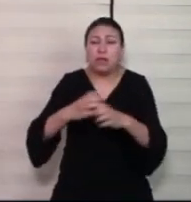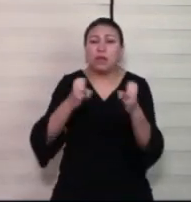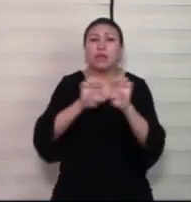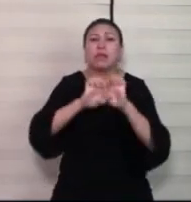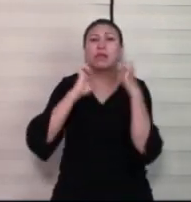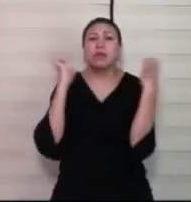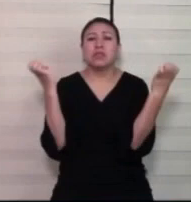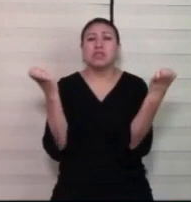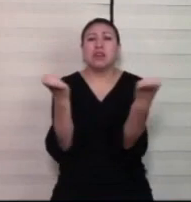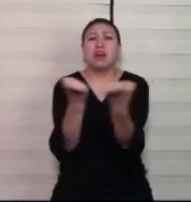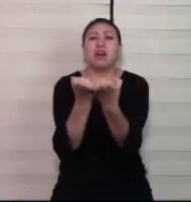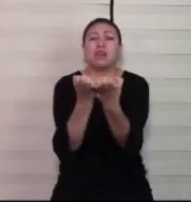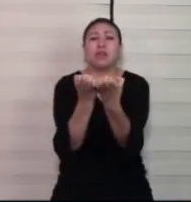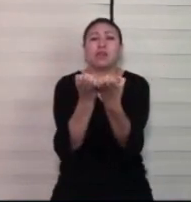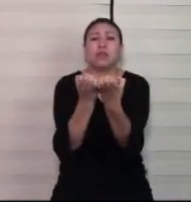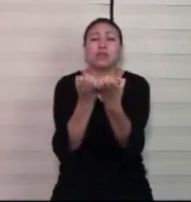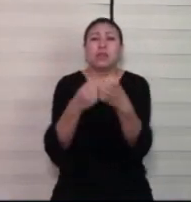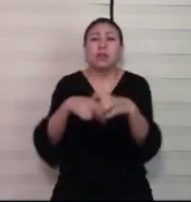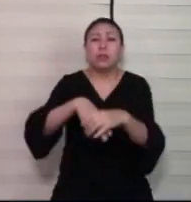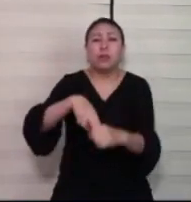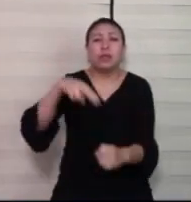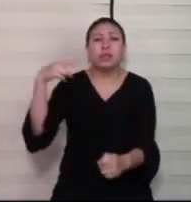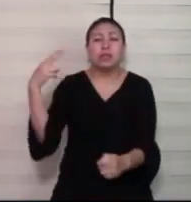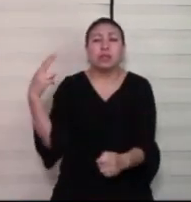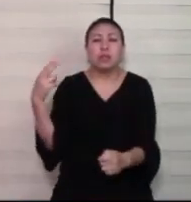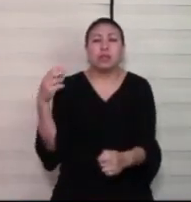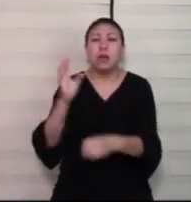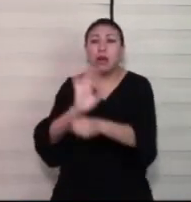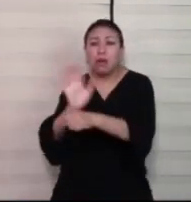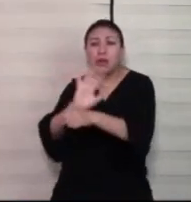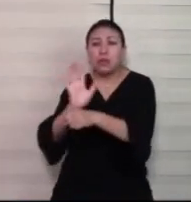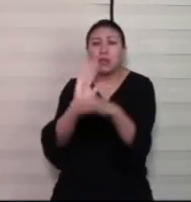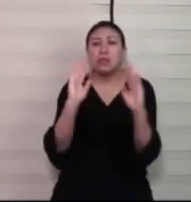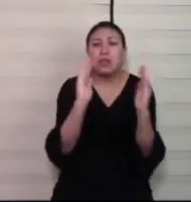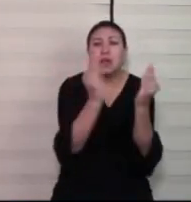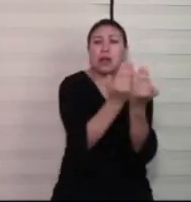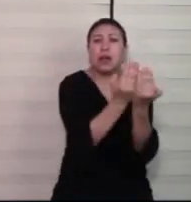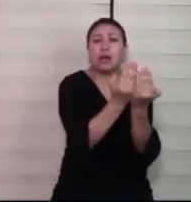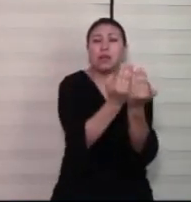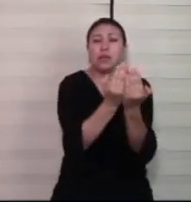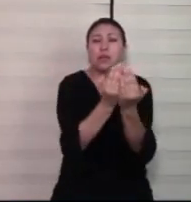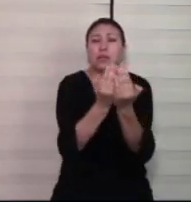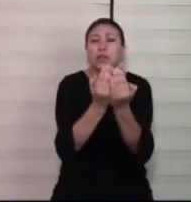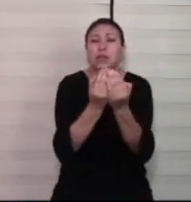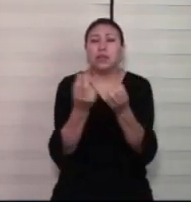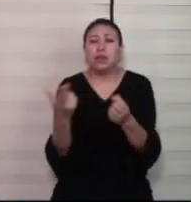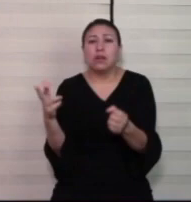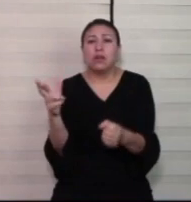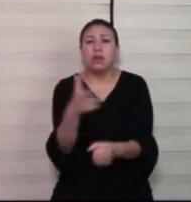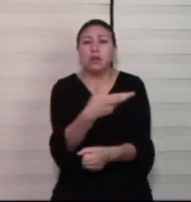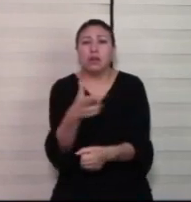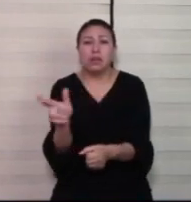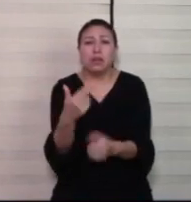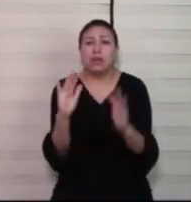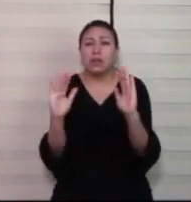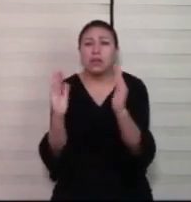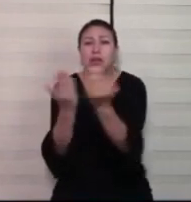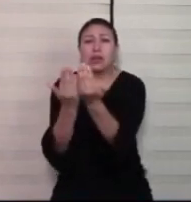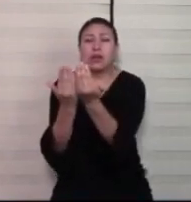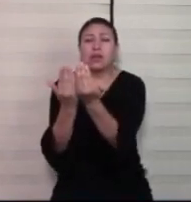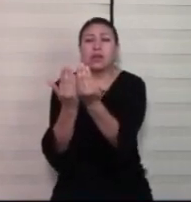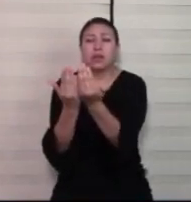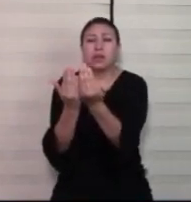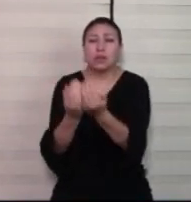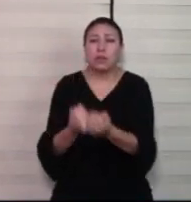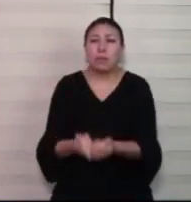vacíos. Nunca nos habían cerrado los cines. Nunca nos habían cerrado los restaurantes. Nunca